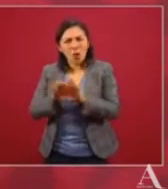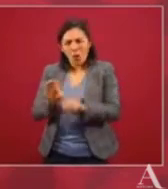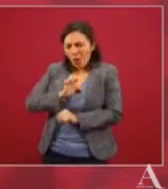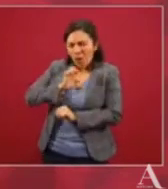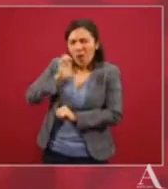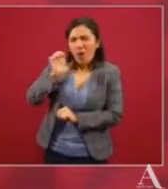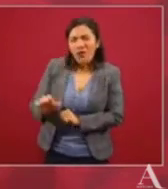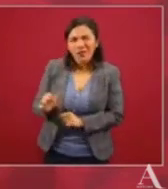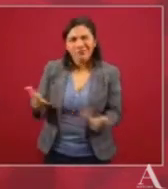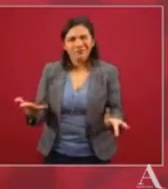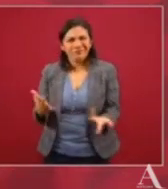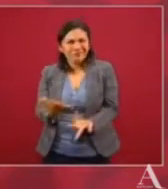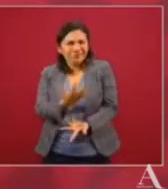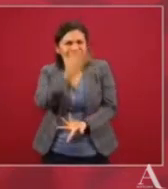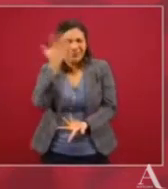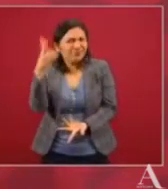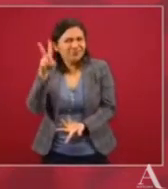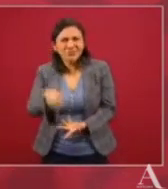una minoría